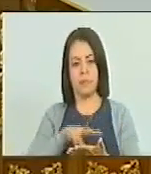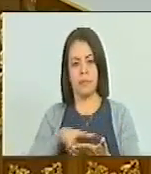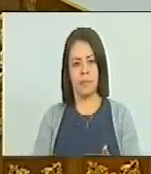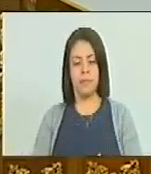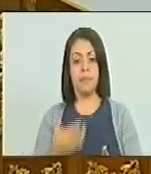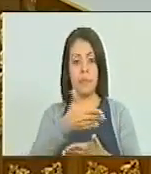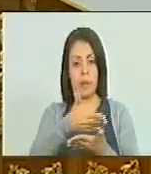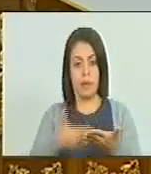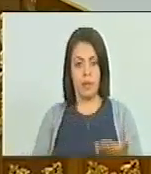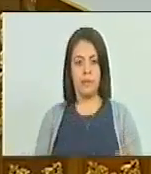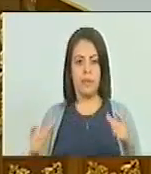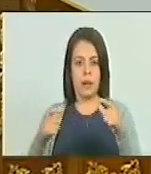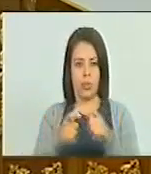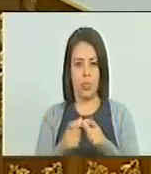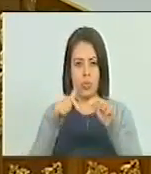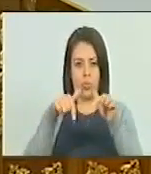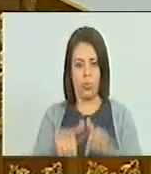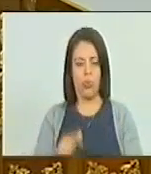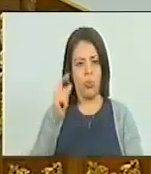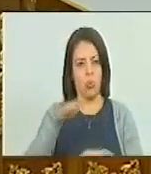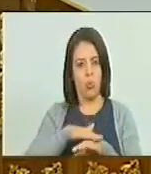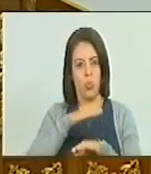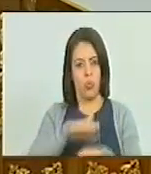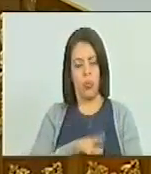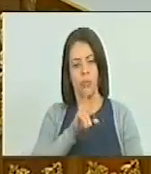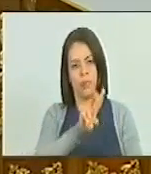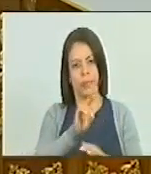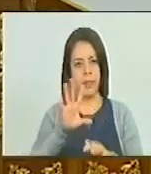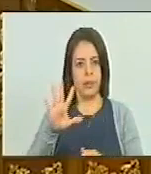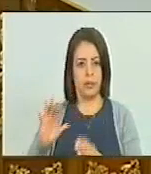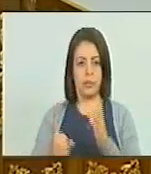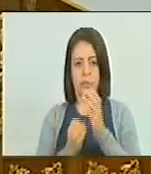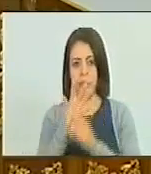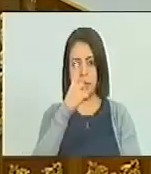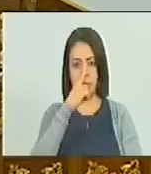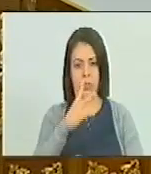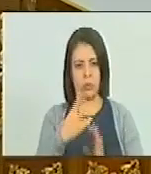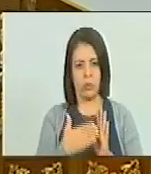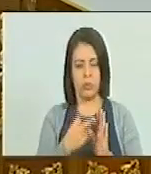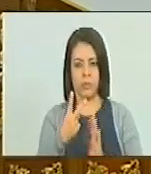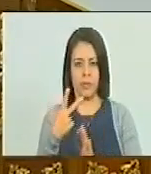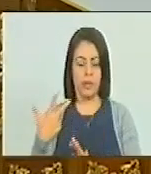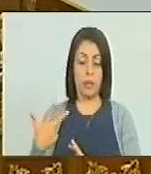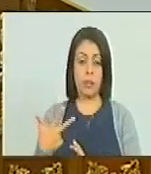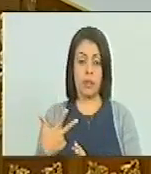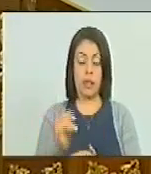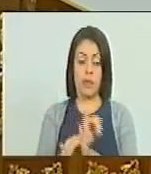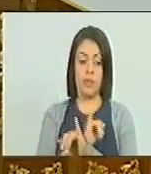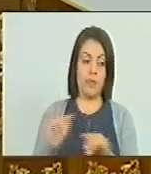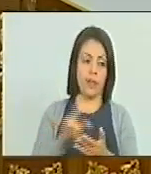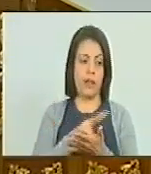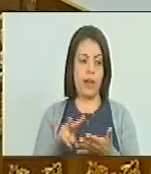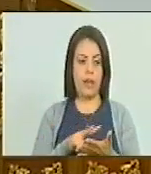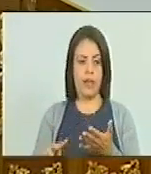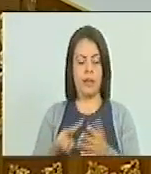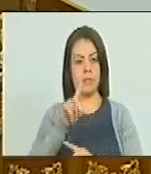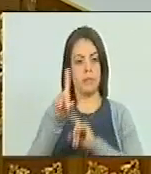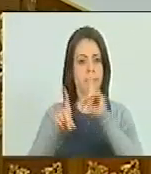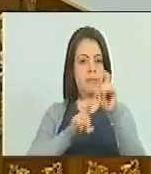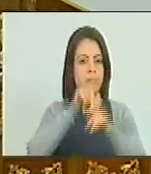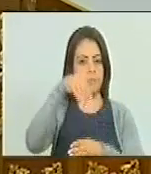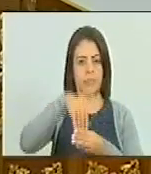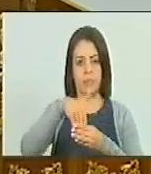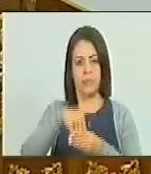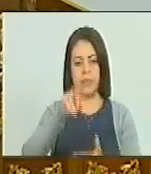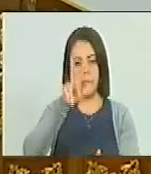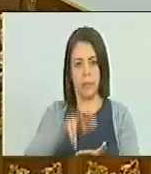del acta de la sesión ordinaria del día jueves 25 de mayo de 2023. Una vez leída y sometida a